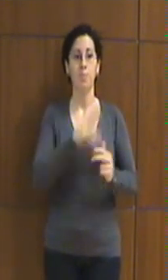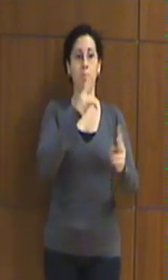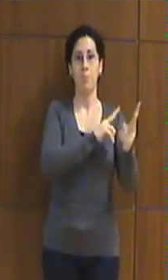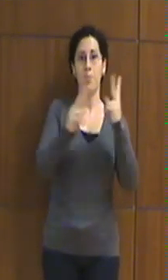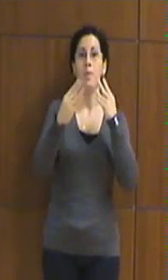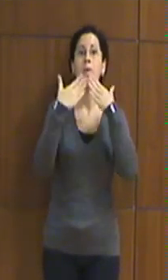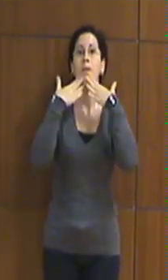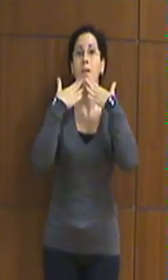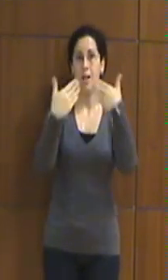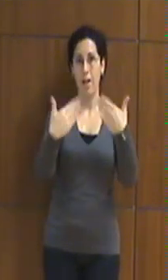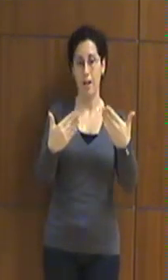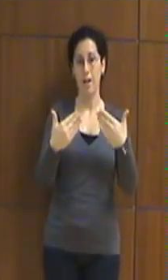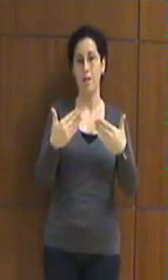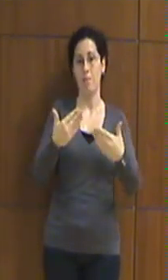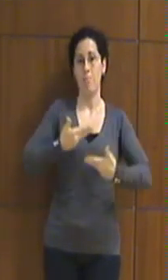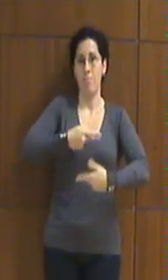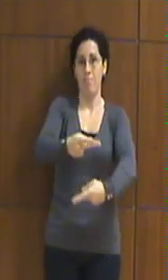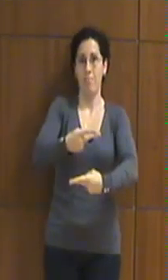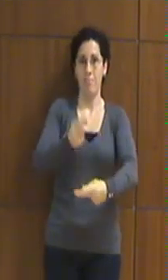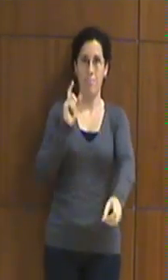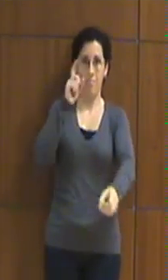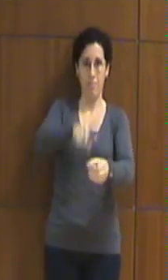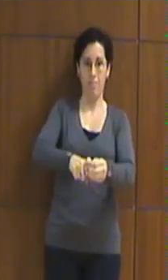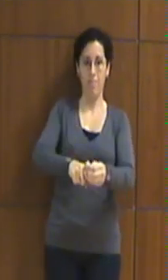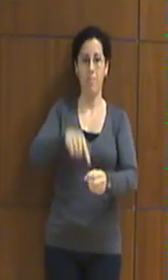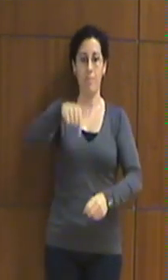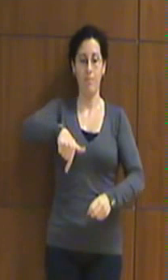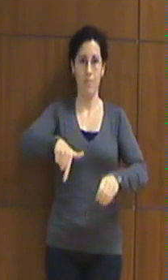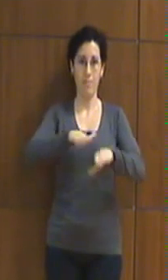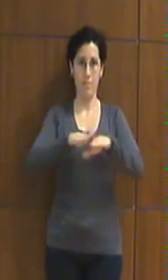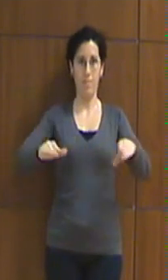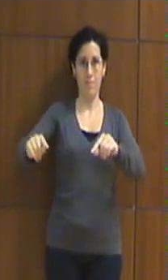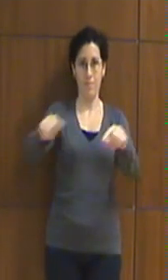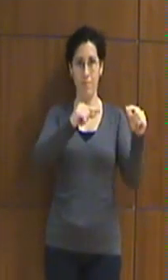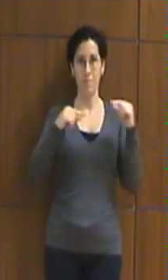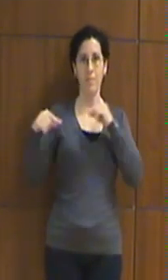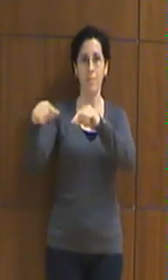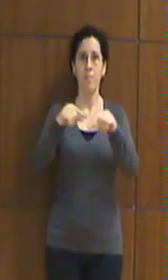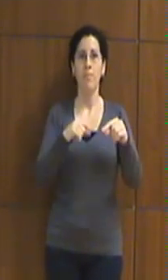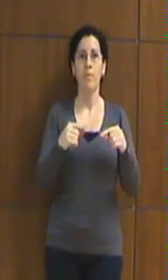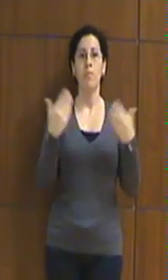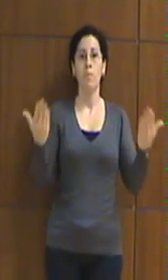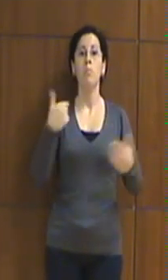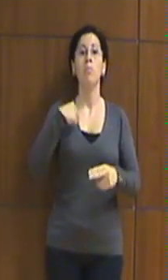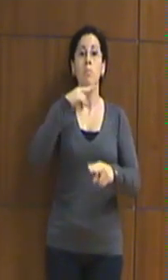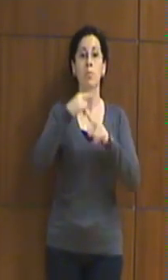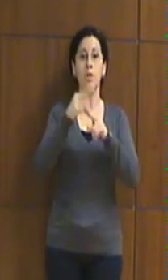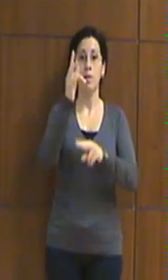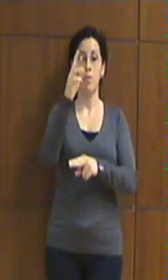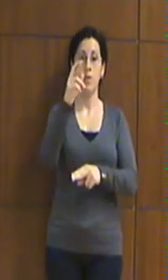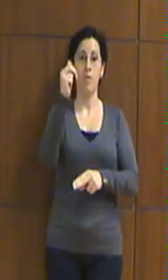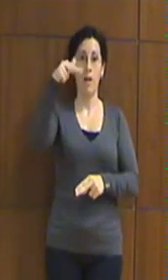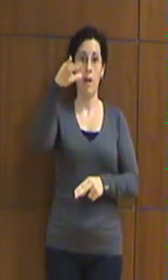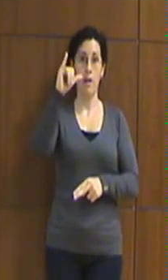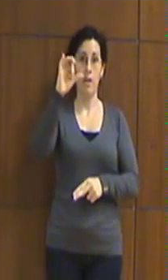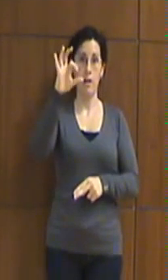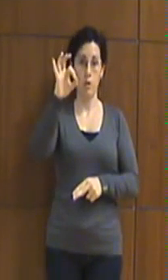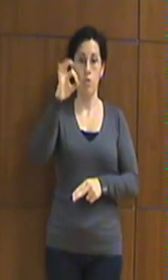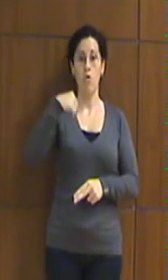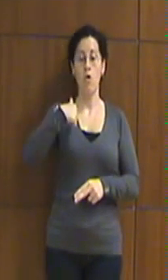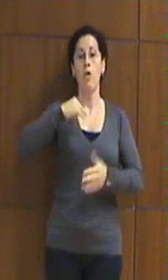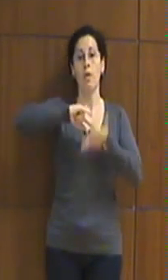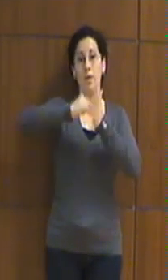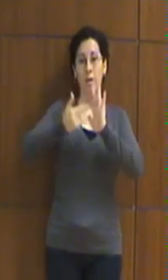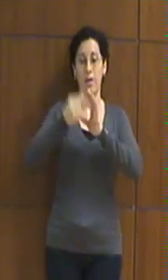y gracias a Centac por invitarme a esta interesante tertulia. Bueno, mi nombre es Francisco Mazarrón, soy técnico